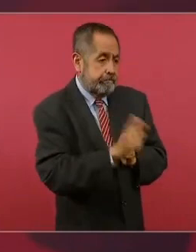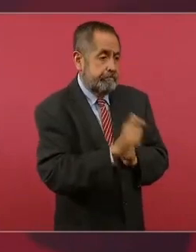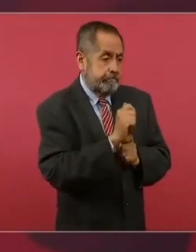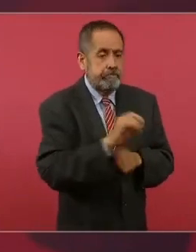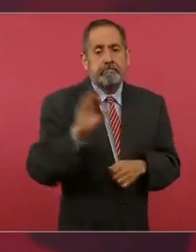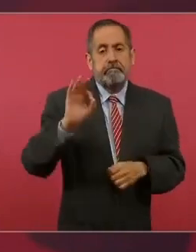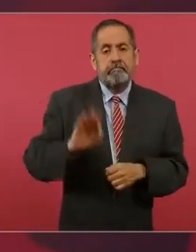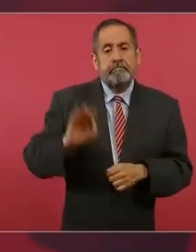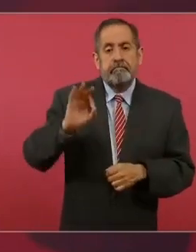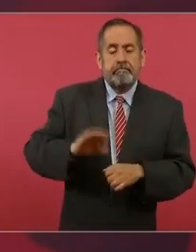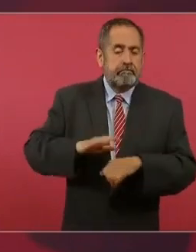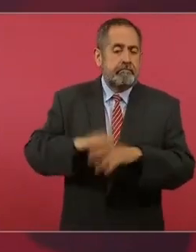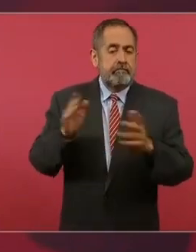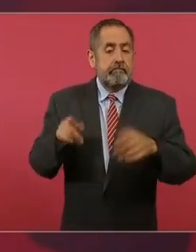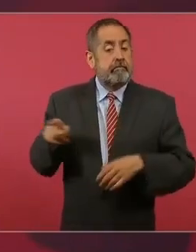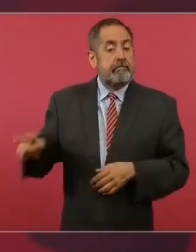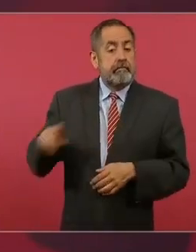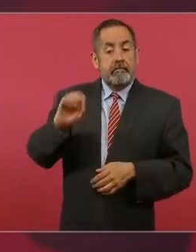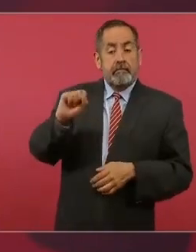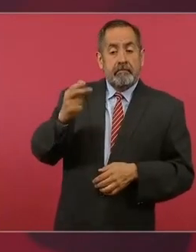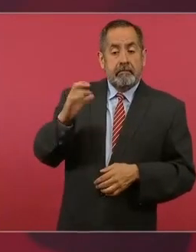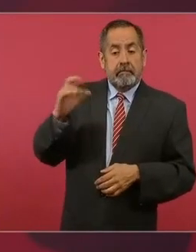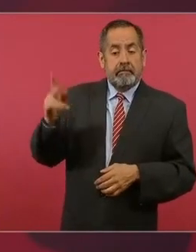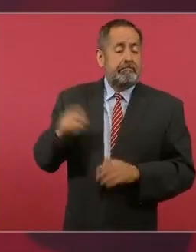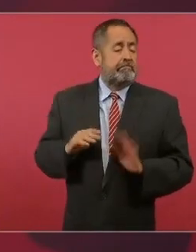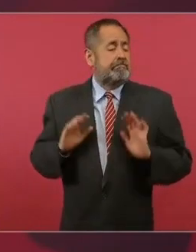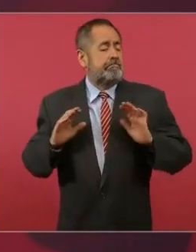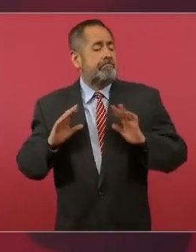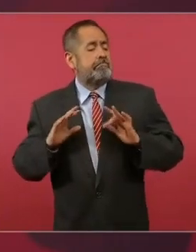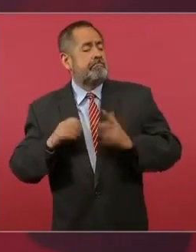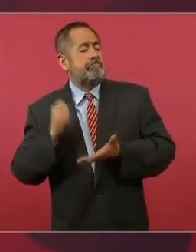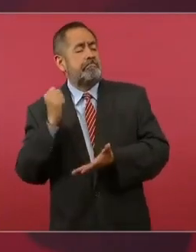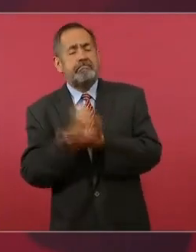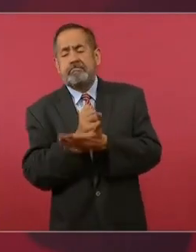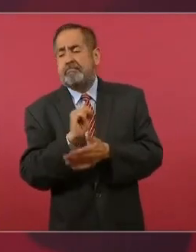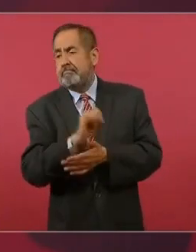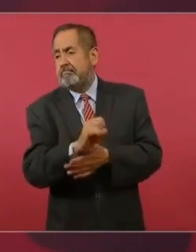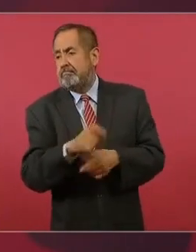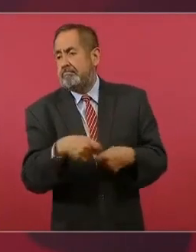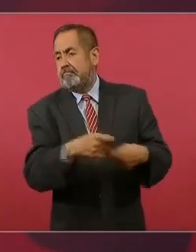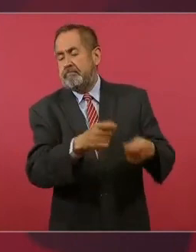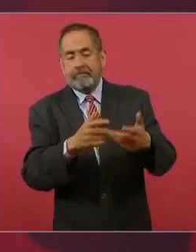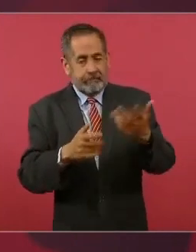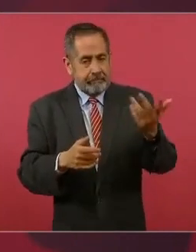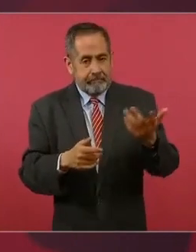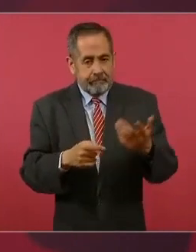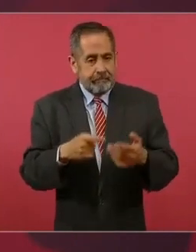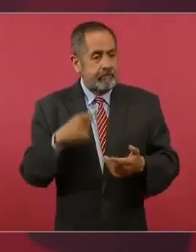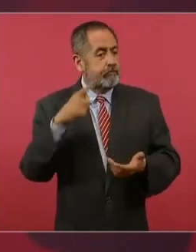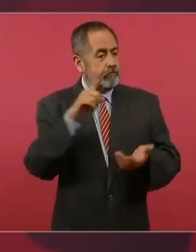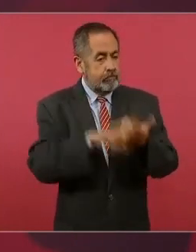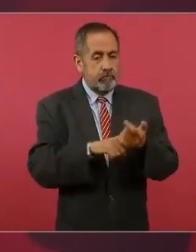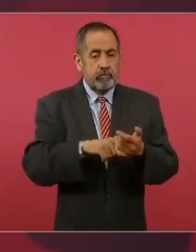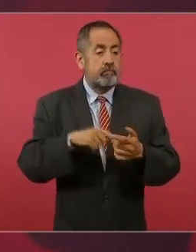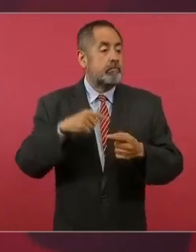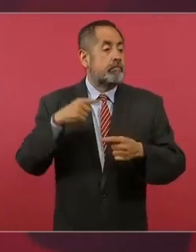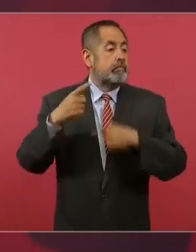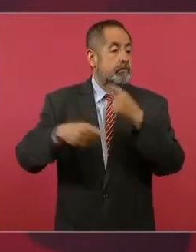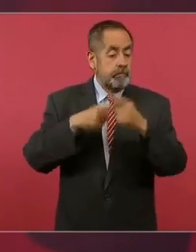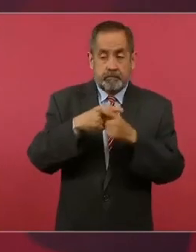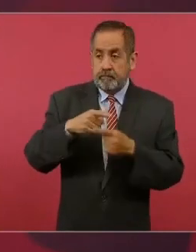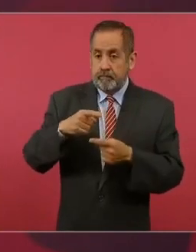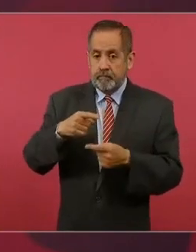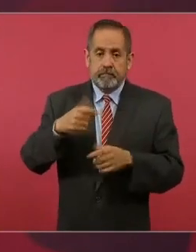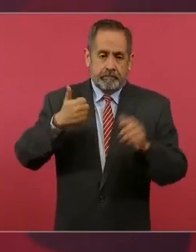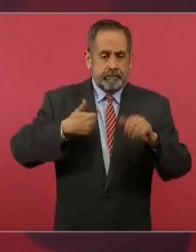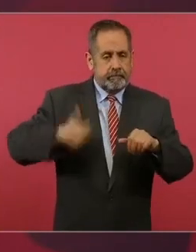Cuando los de Hacienda aprobaban esto, era con cargo a las participaciones federales